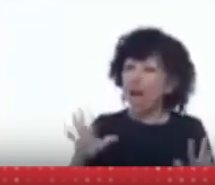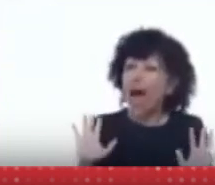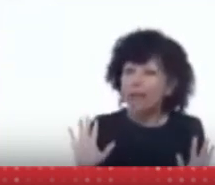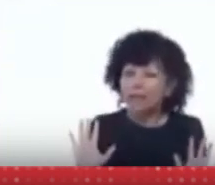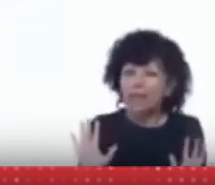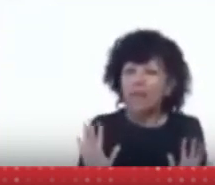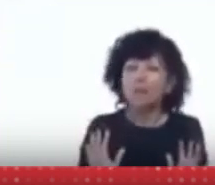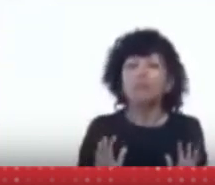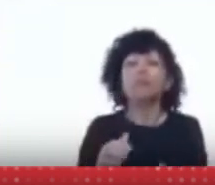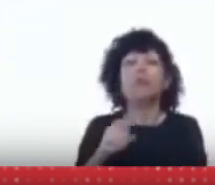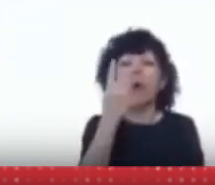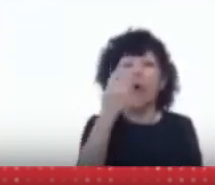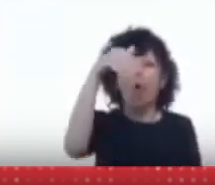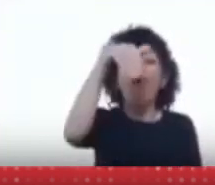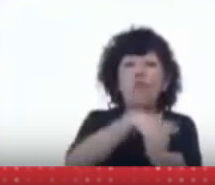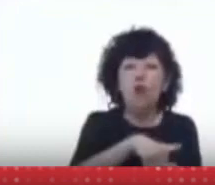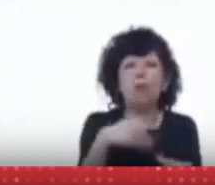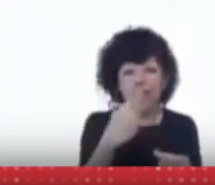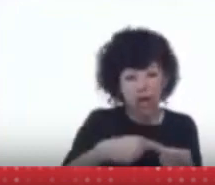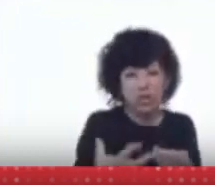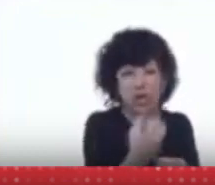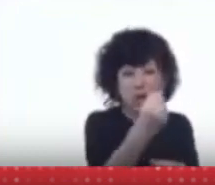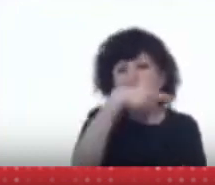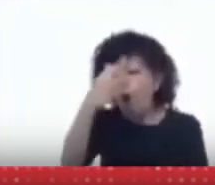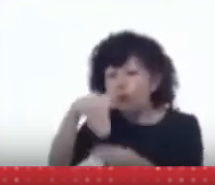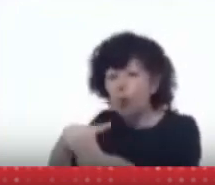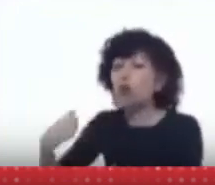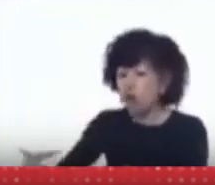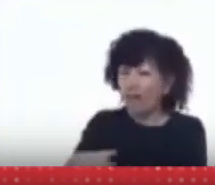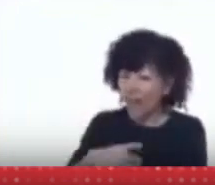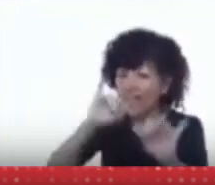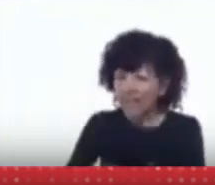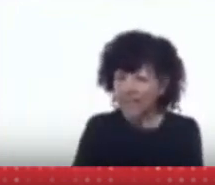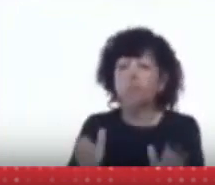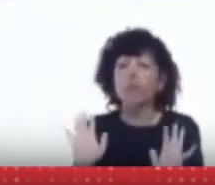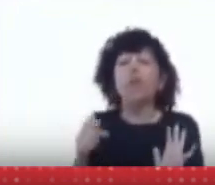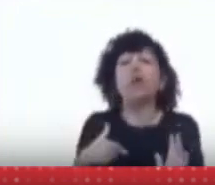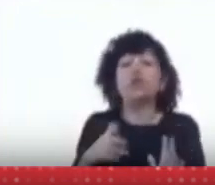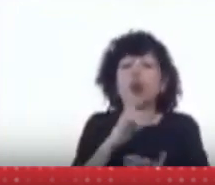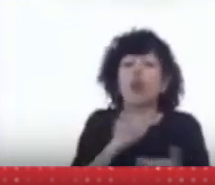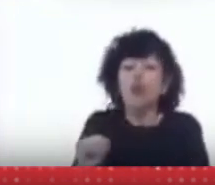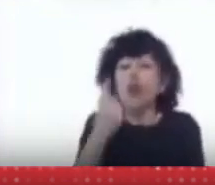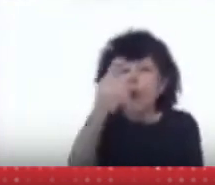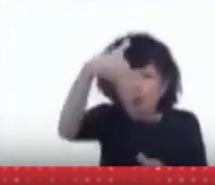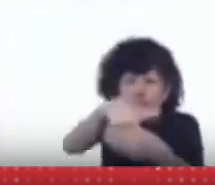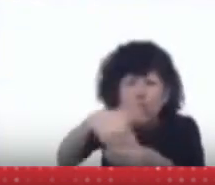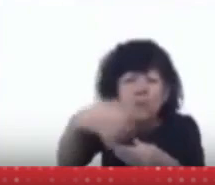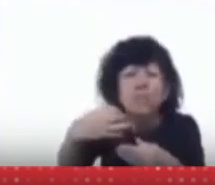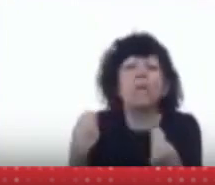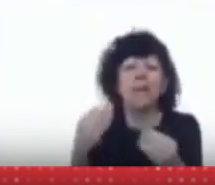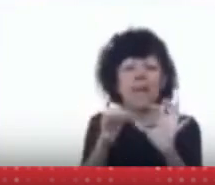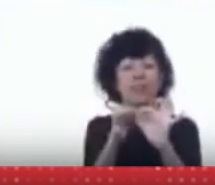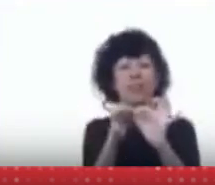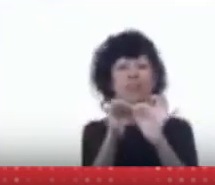voto por lo conseguido, fue un voto por lo que nos falta, pero permítanme decir, fue un voto por la democracia,